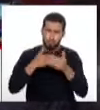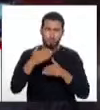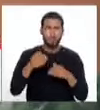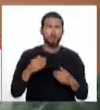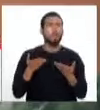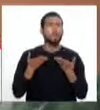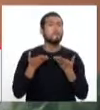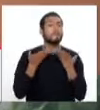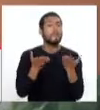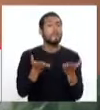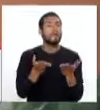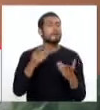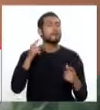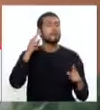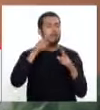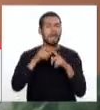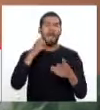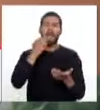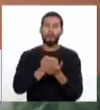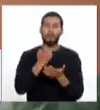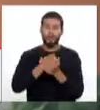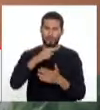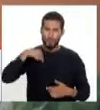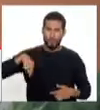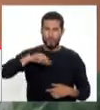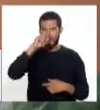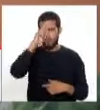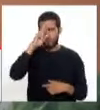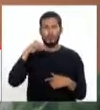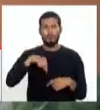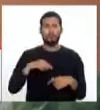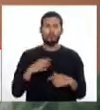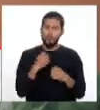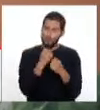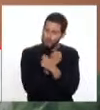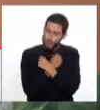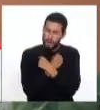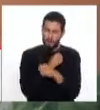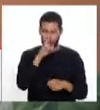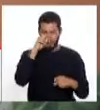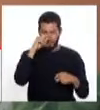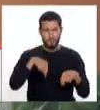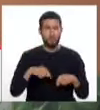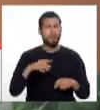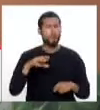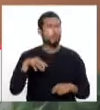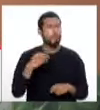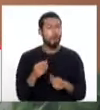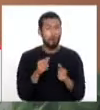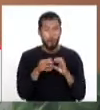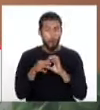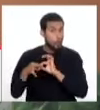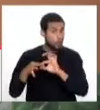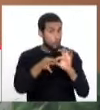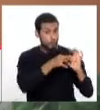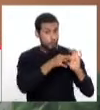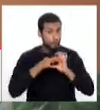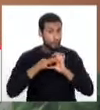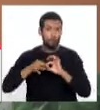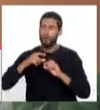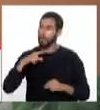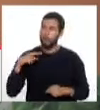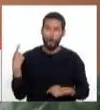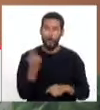en beneficio de nuestra economía y de nuestro querido Perú. Porque unidos